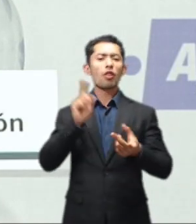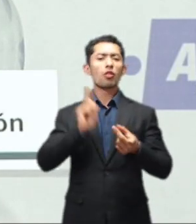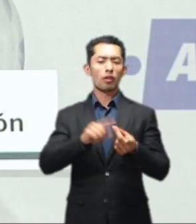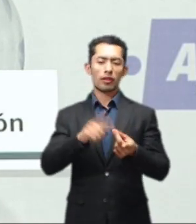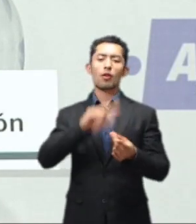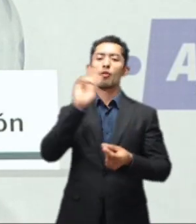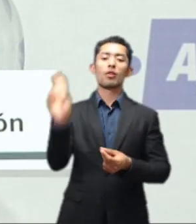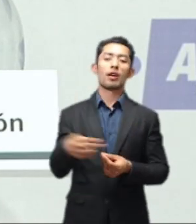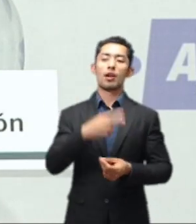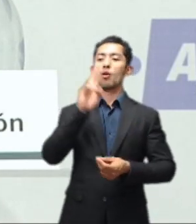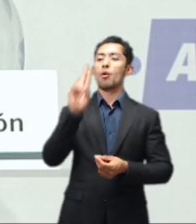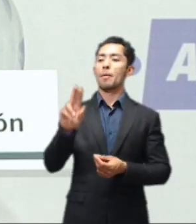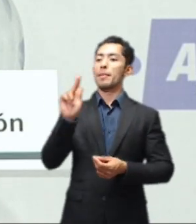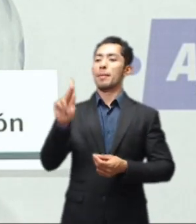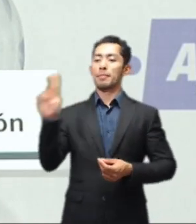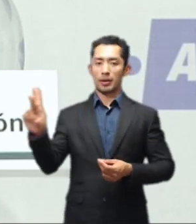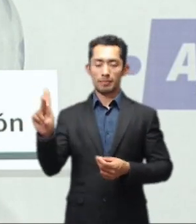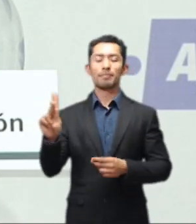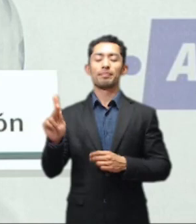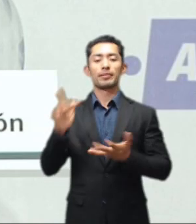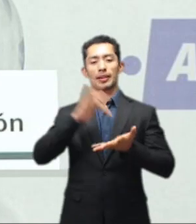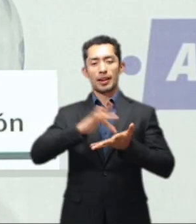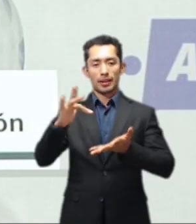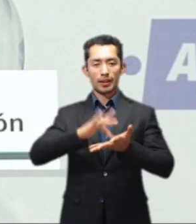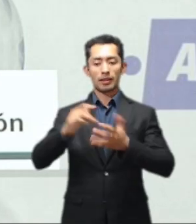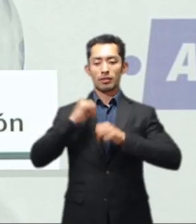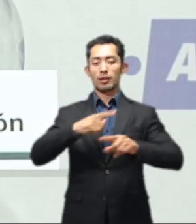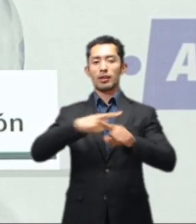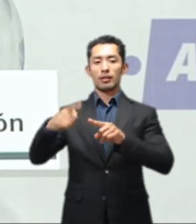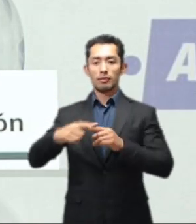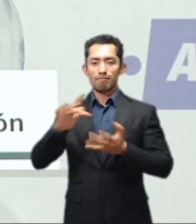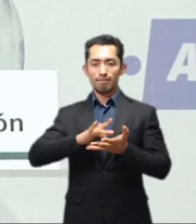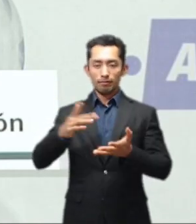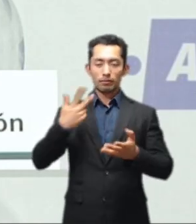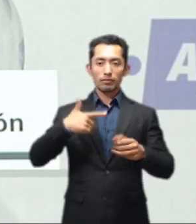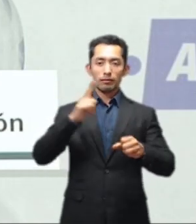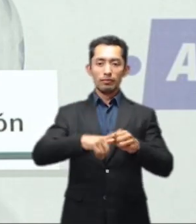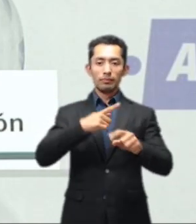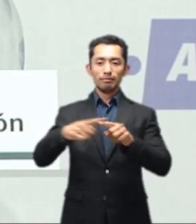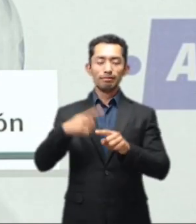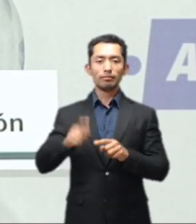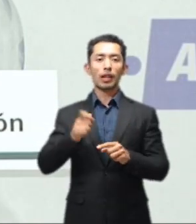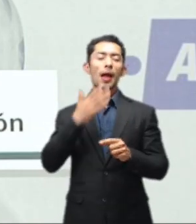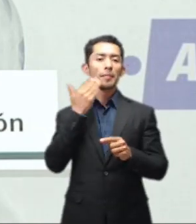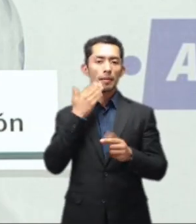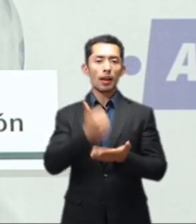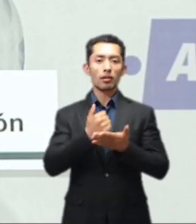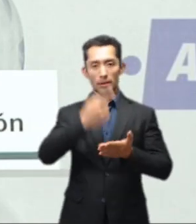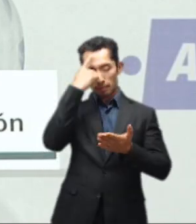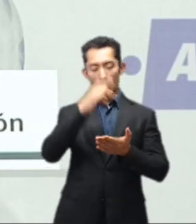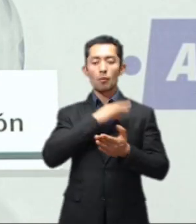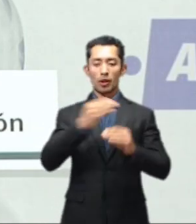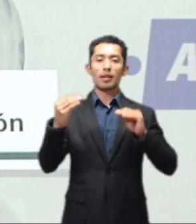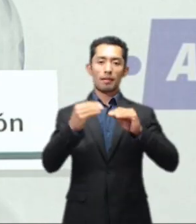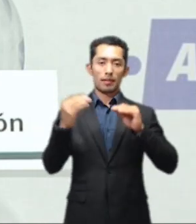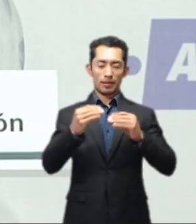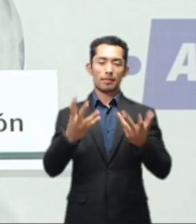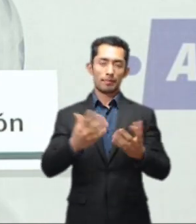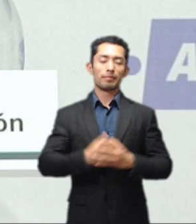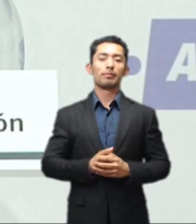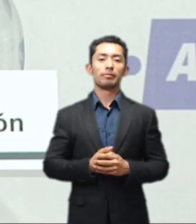la Universidad politécnica de Pachuca Agradeciendo a las autoridades y a todo su personal por la apertura para la realización de este